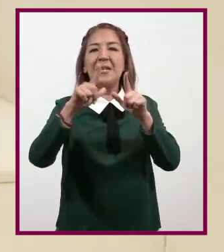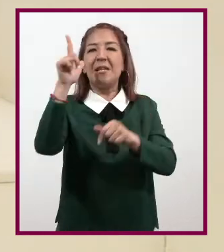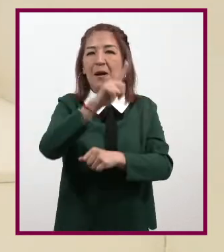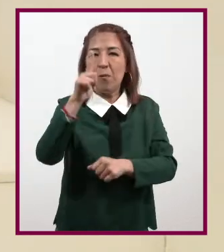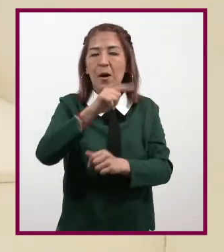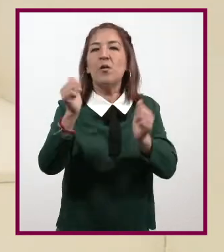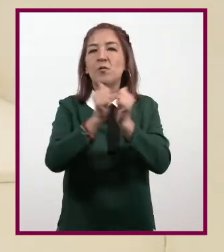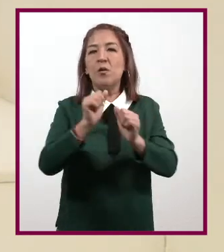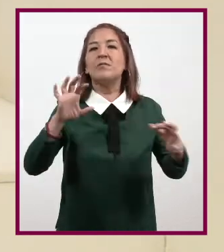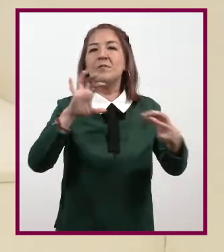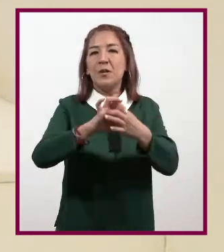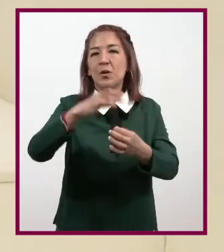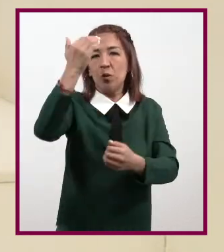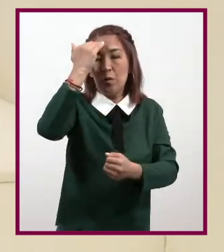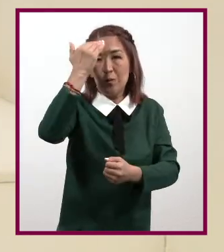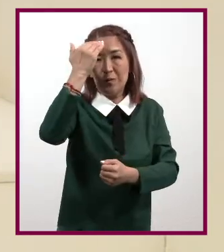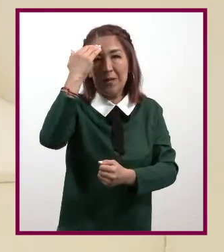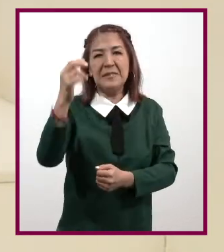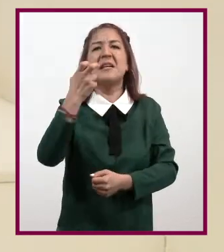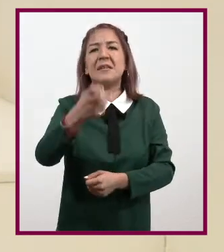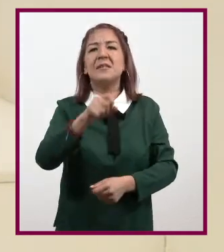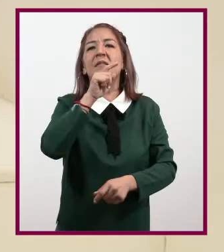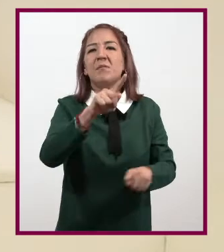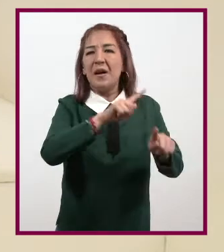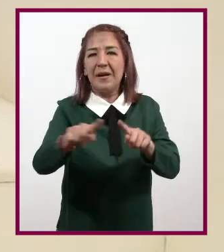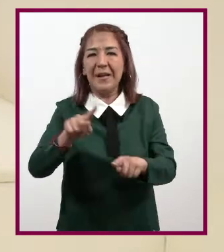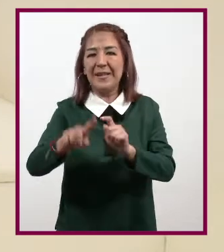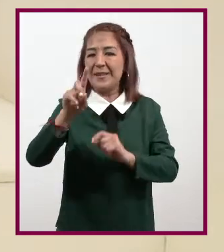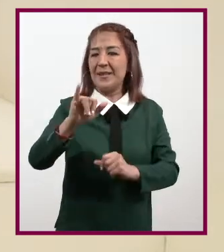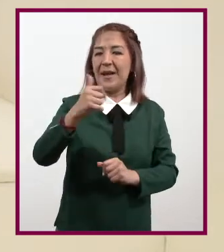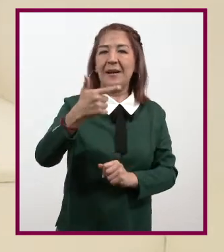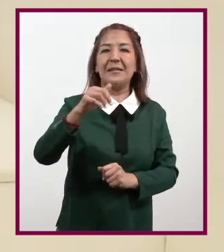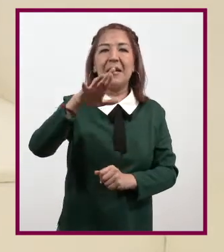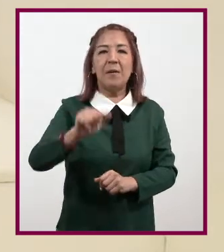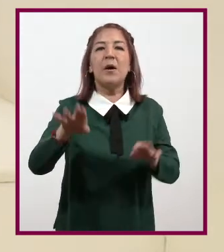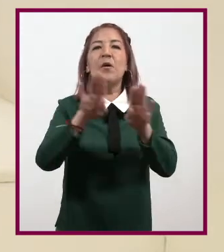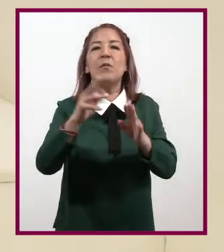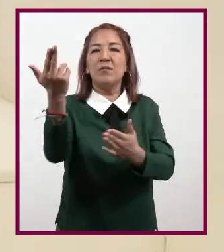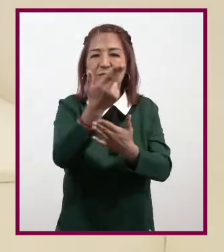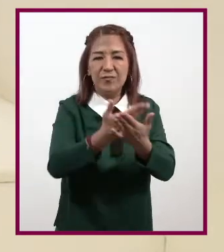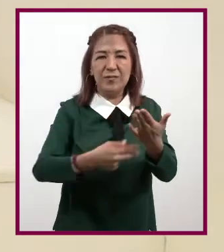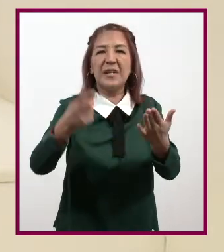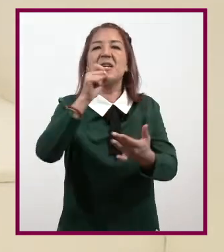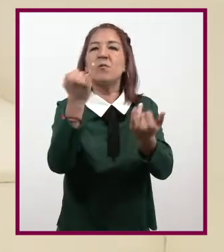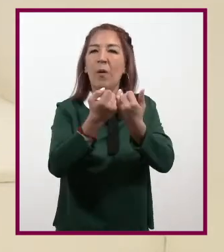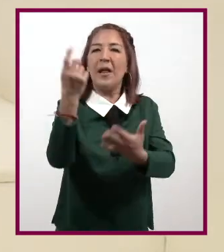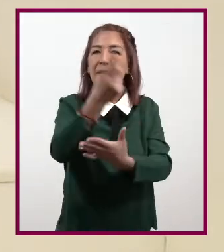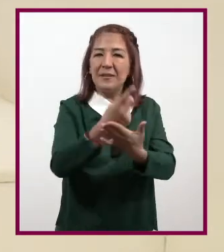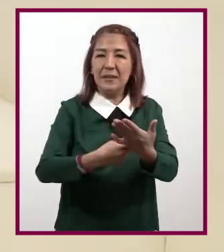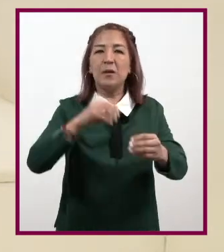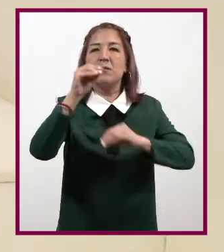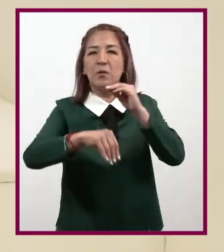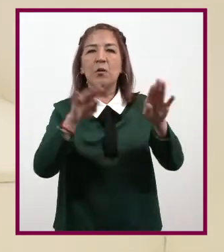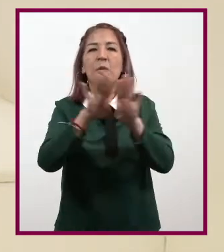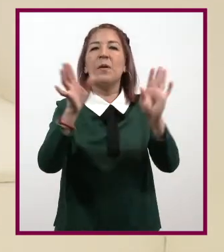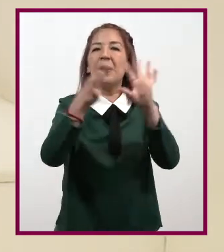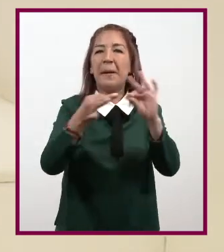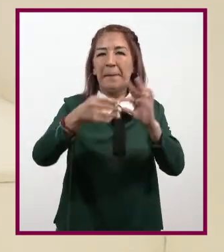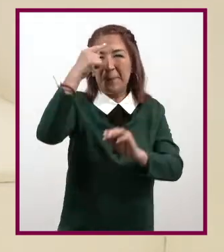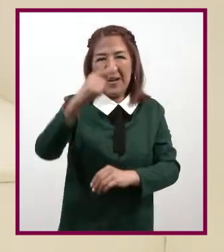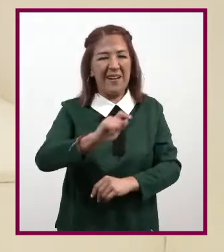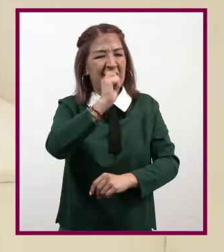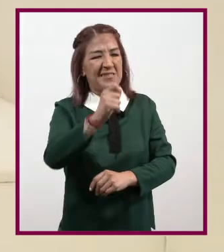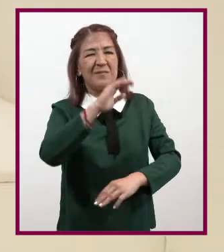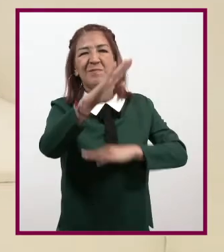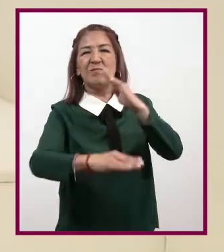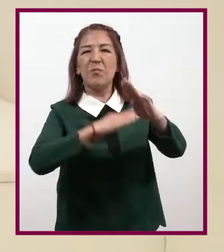relación con el conocimiento. Por lo general, realiza diagramas, planos y sistemas gráficos mediante los cuales intenta explicar el mundo. Podríamos decir que